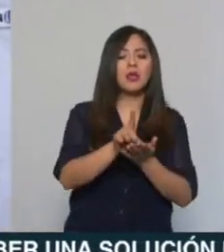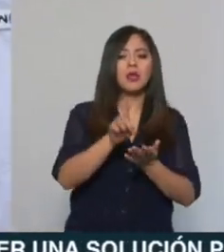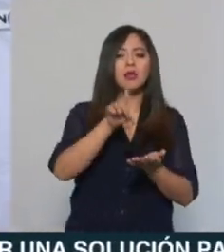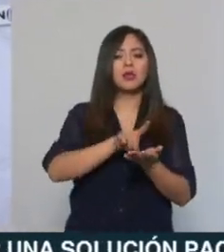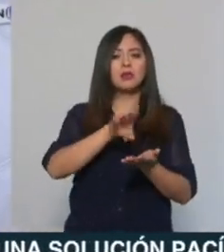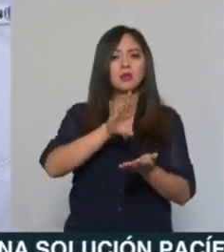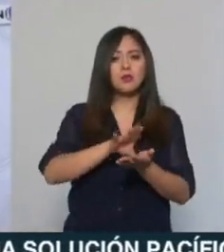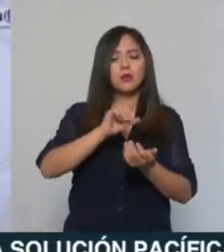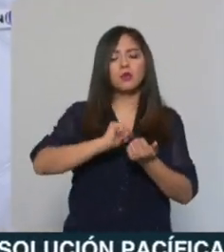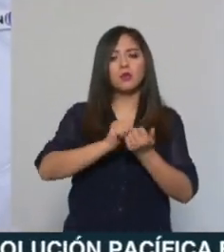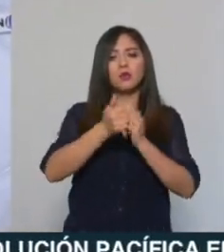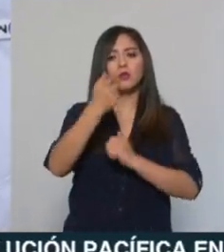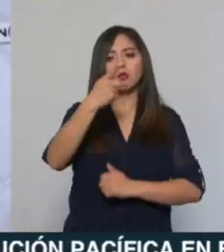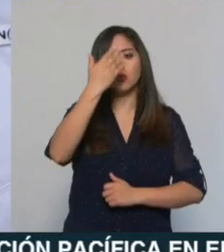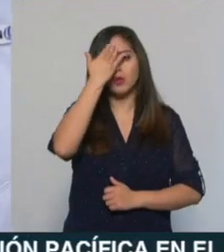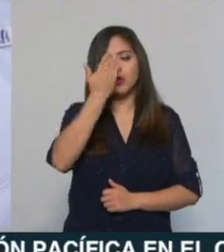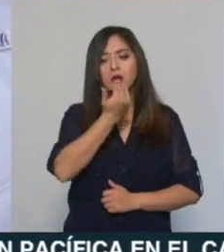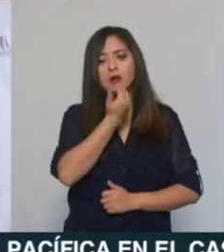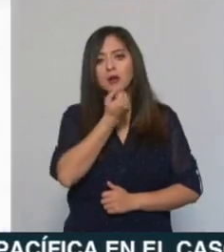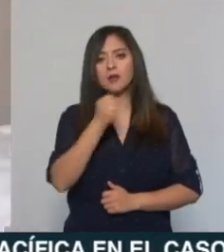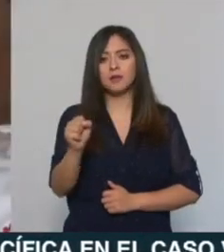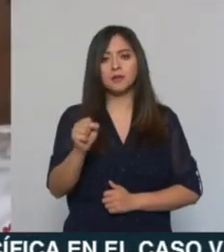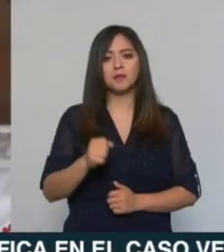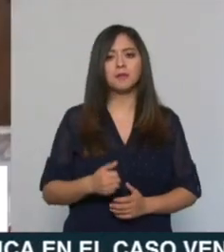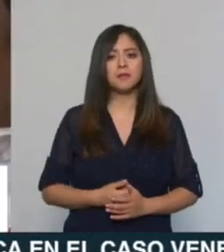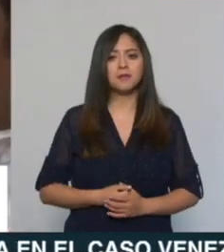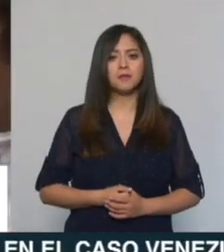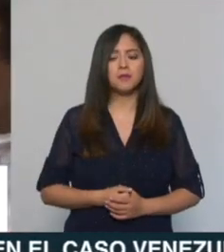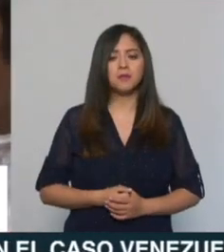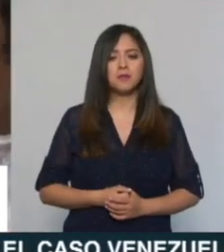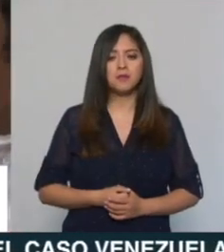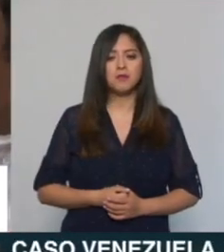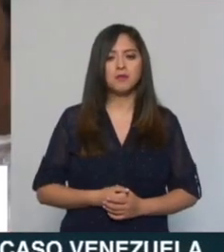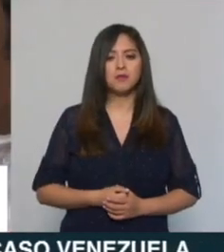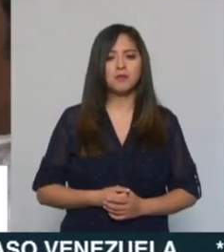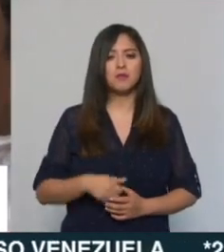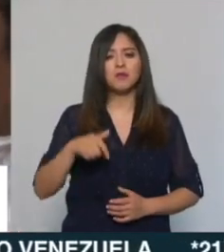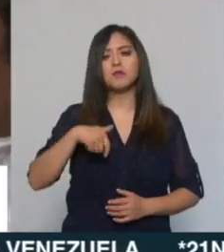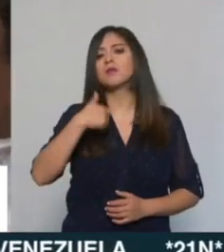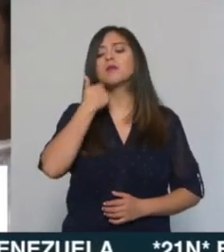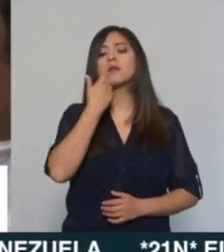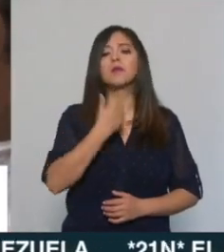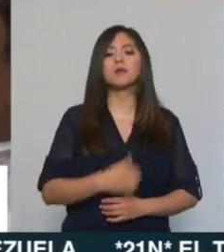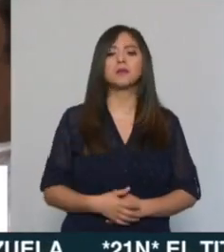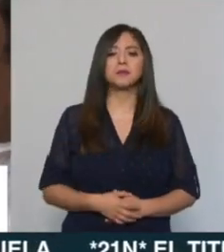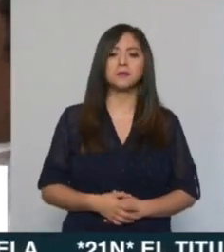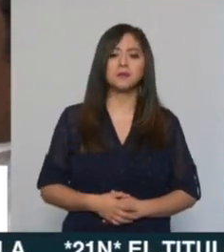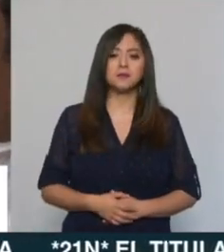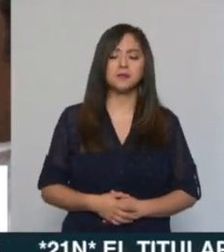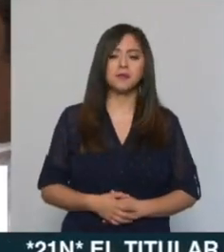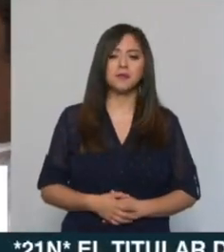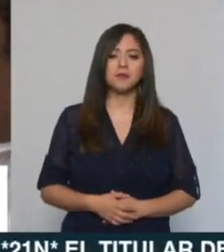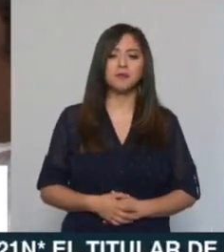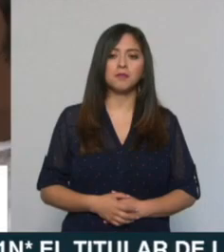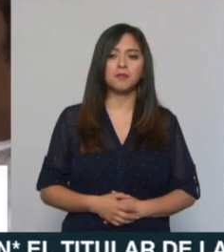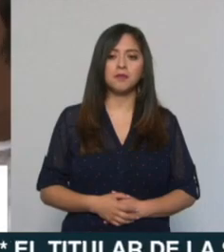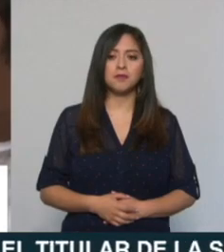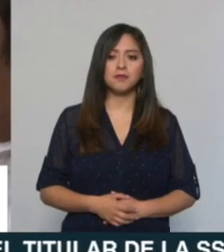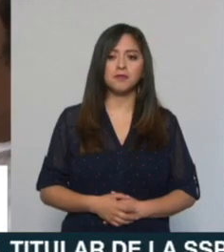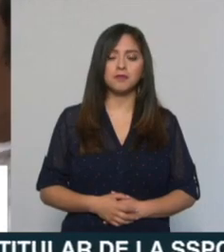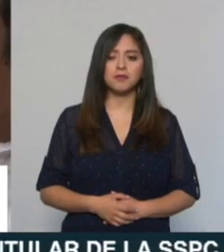el desarrollo de habilidades y competencias ciudadanas. Yo, para un futuro, yo quiero trabajar en